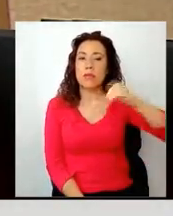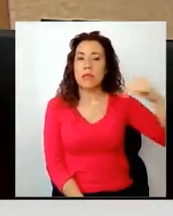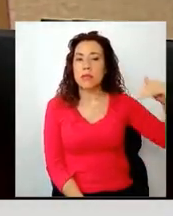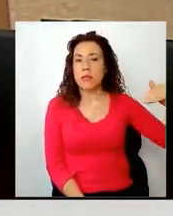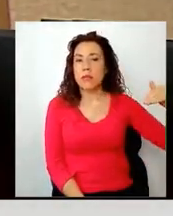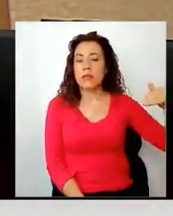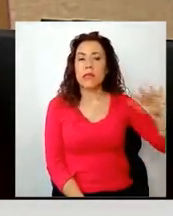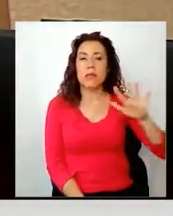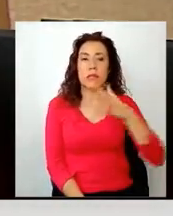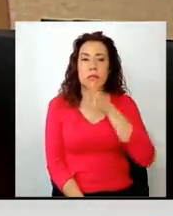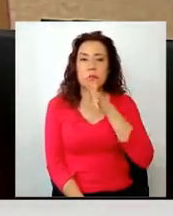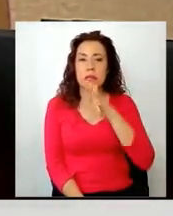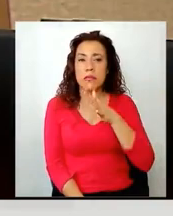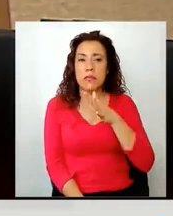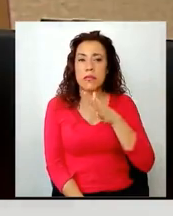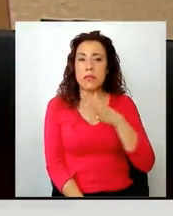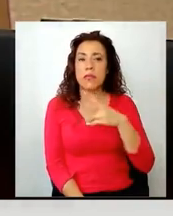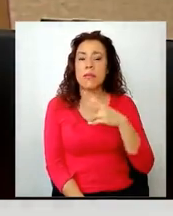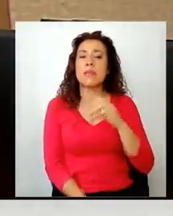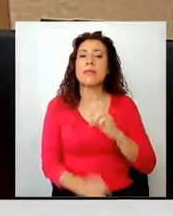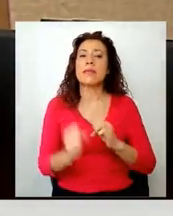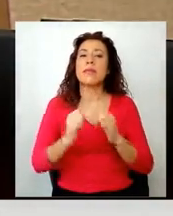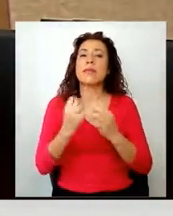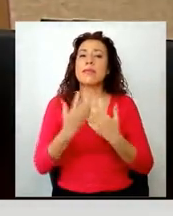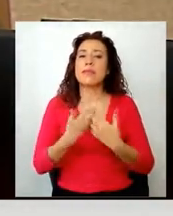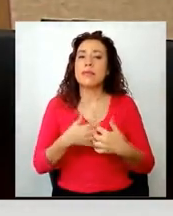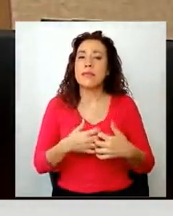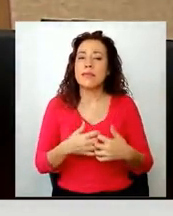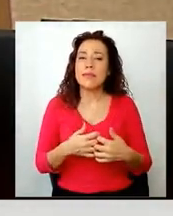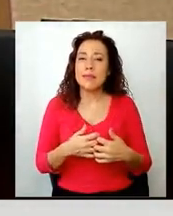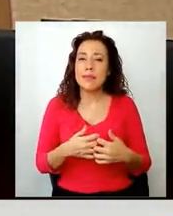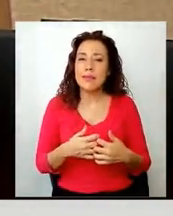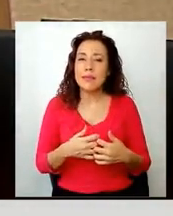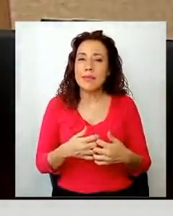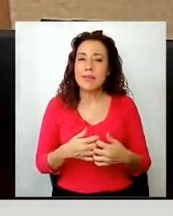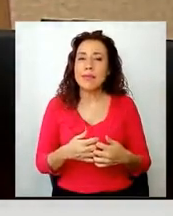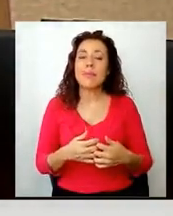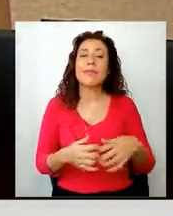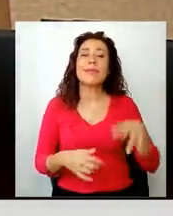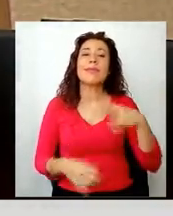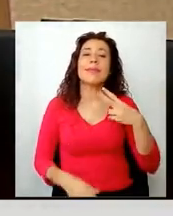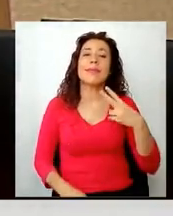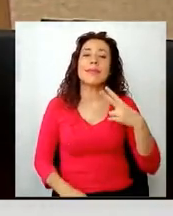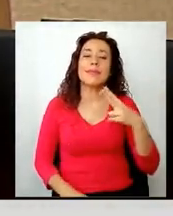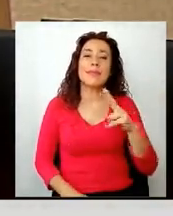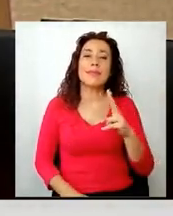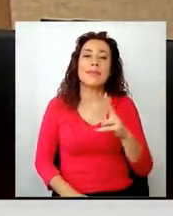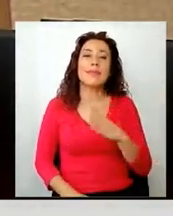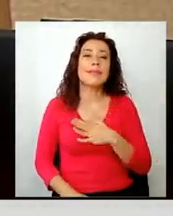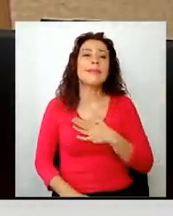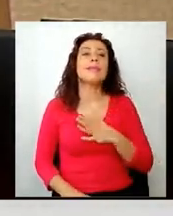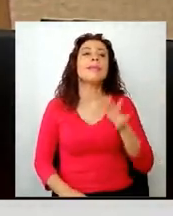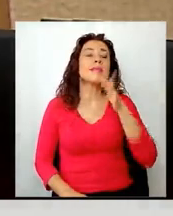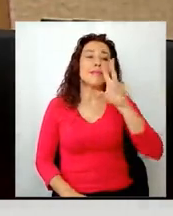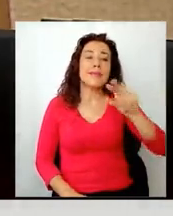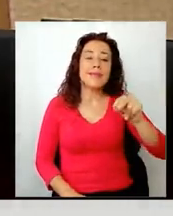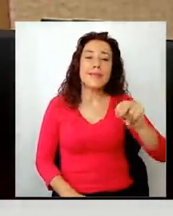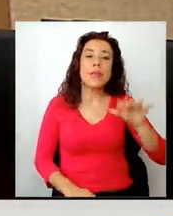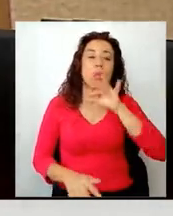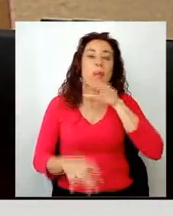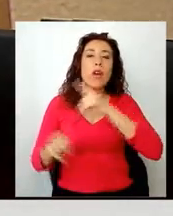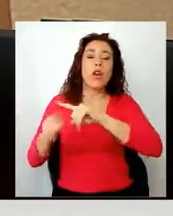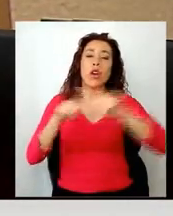de la sanitaria fundamentalmente donde tienen mayor flujo las aguas grises se están utilizando en la minería en varias otras